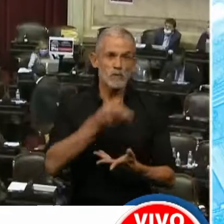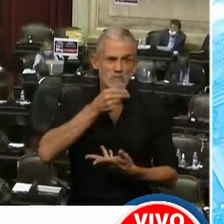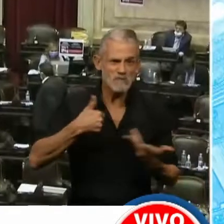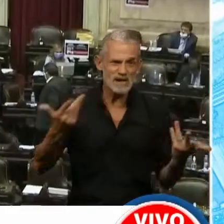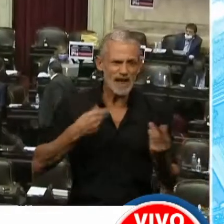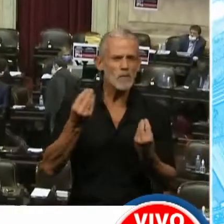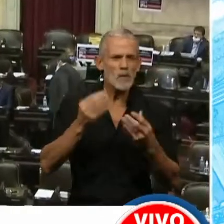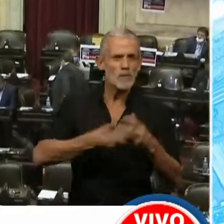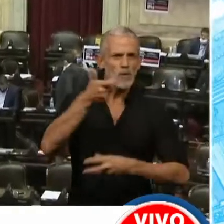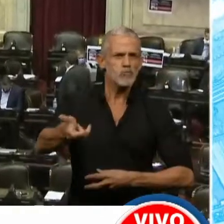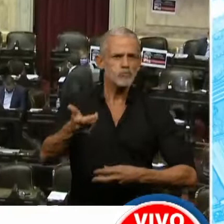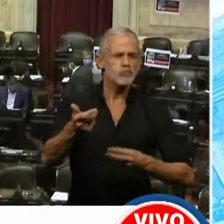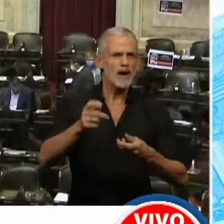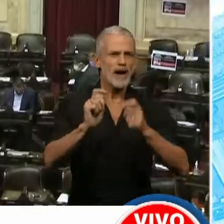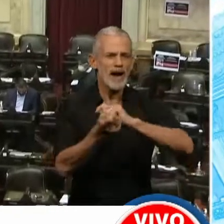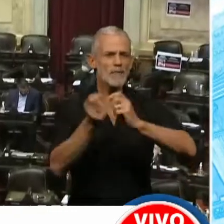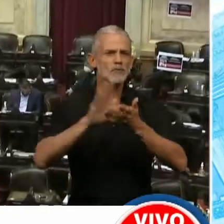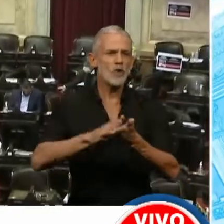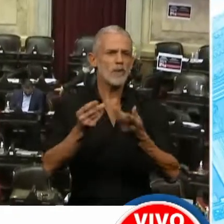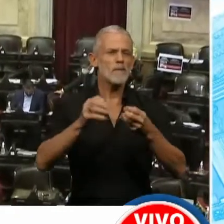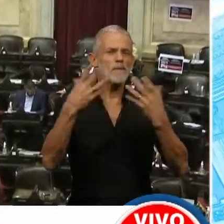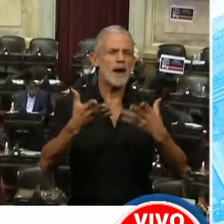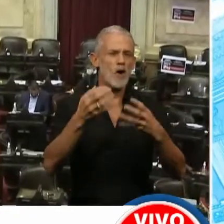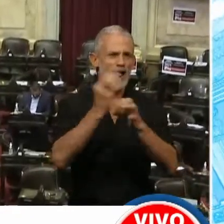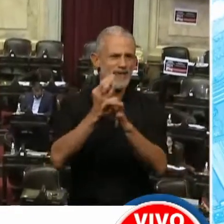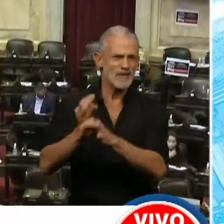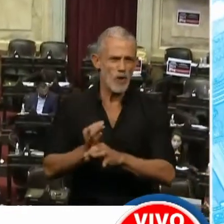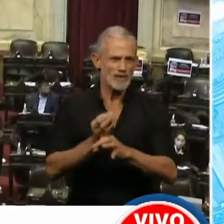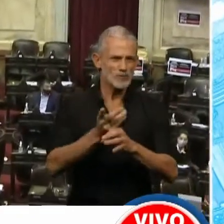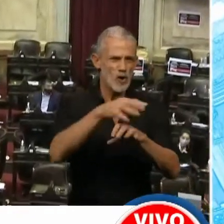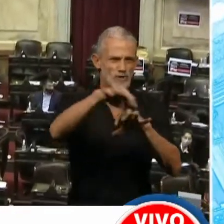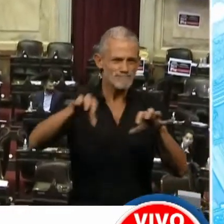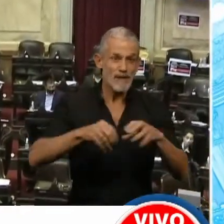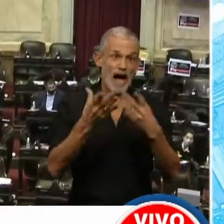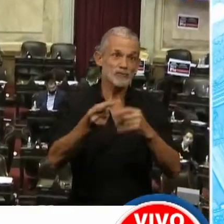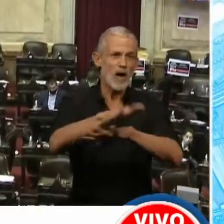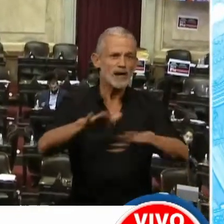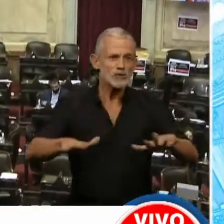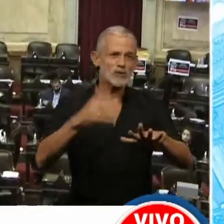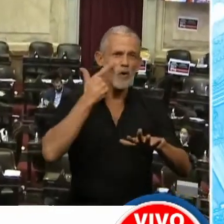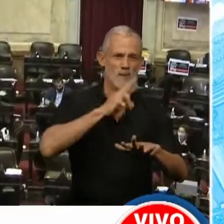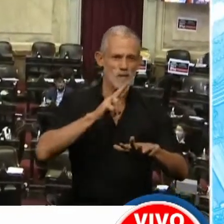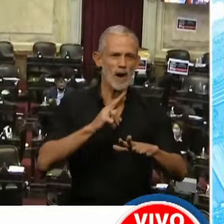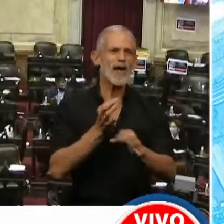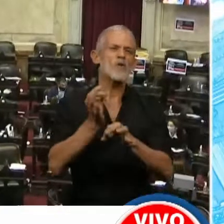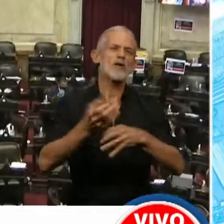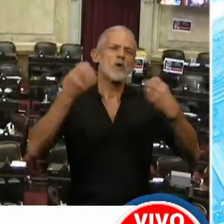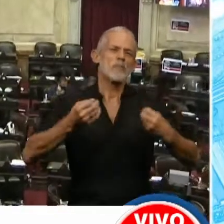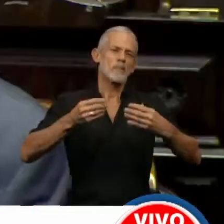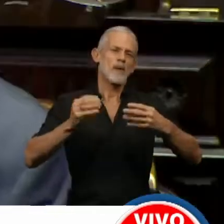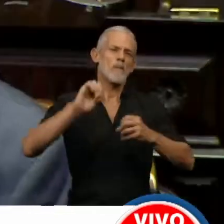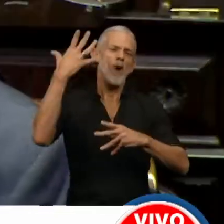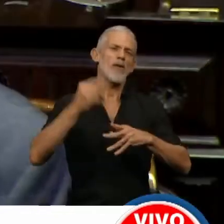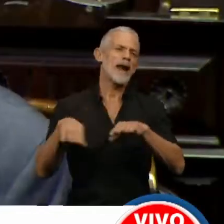por materializar esas mejoras en el sistema educativo y ayudar a que los chicos y chicas accedan a una educación moderna e